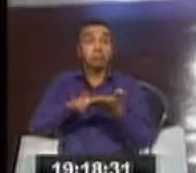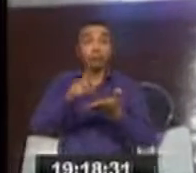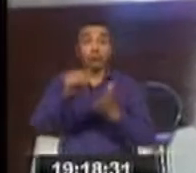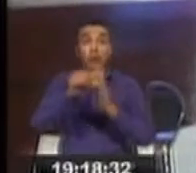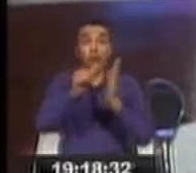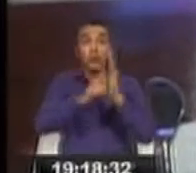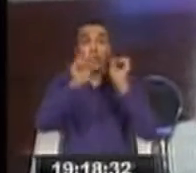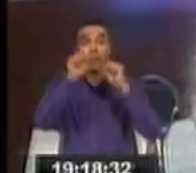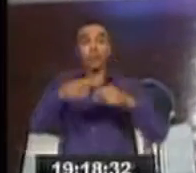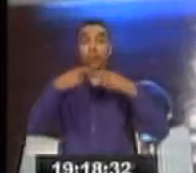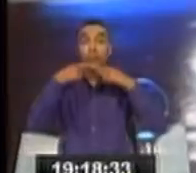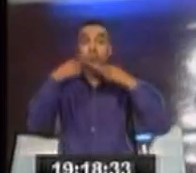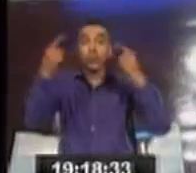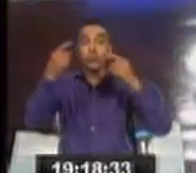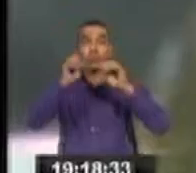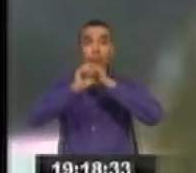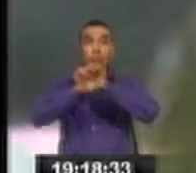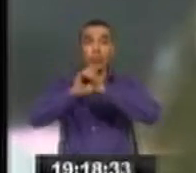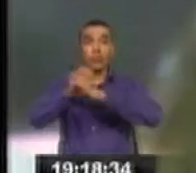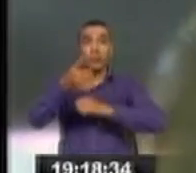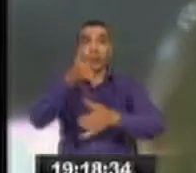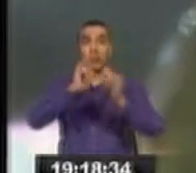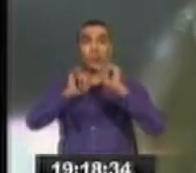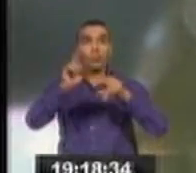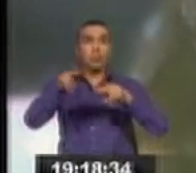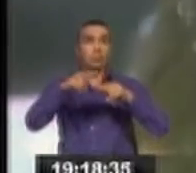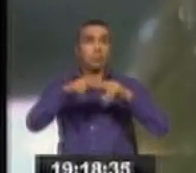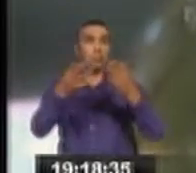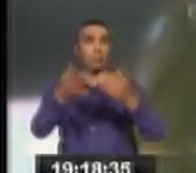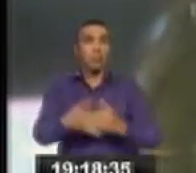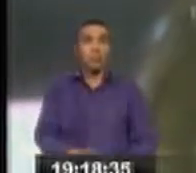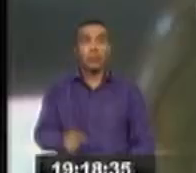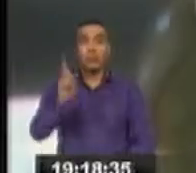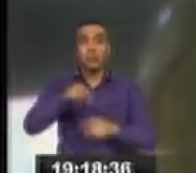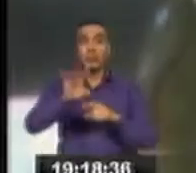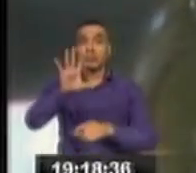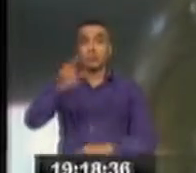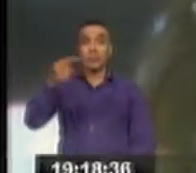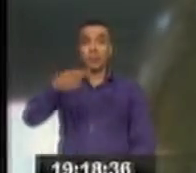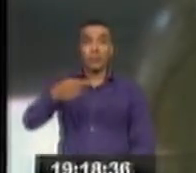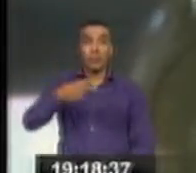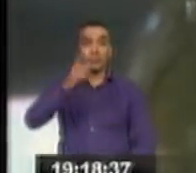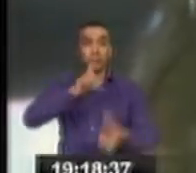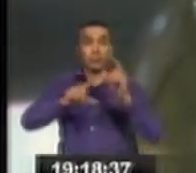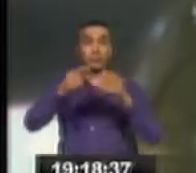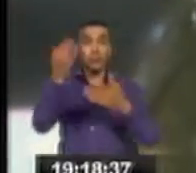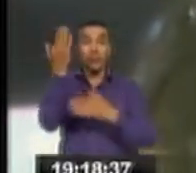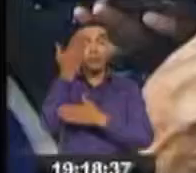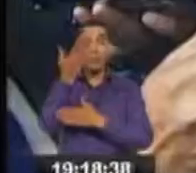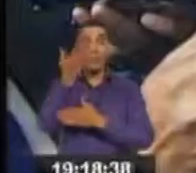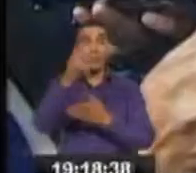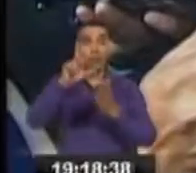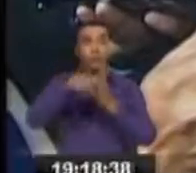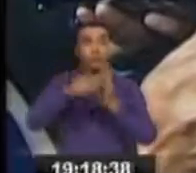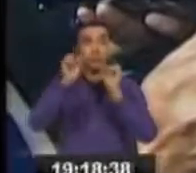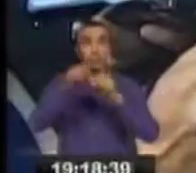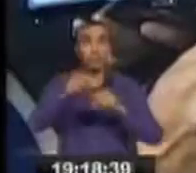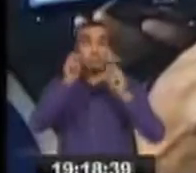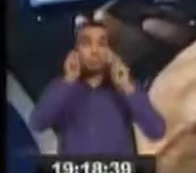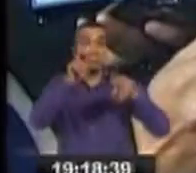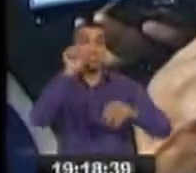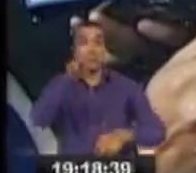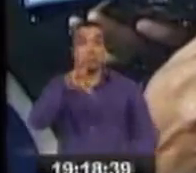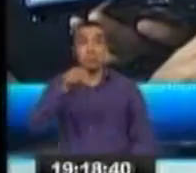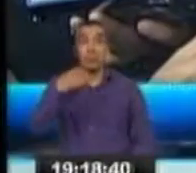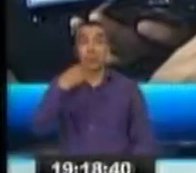artículo que permita la difusión de publicidad de bebidas de moderación de hasta 5 grados de alcohol en los medios. Luego en el pleno harán sus observaciones y si